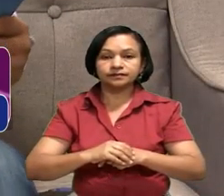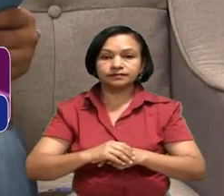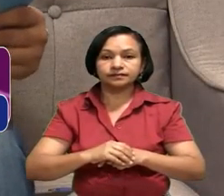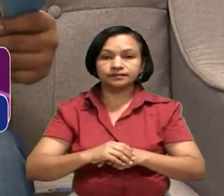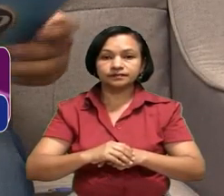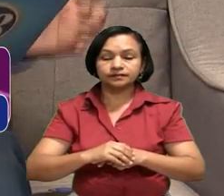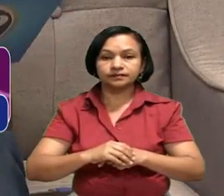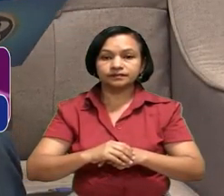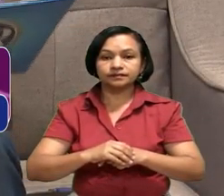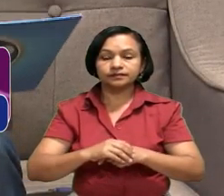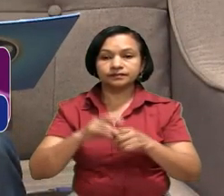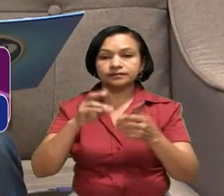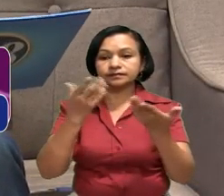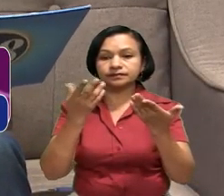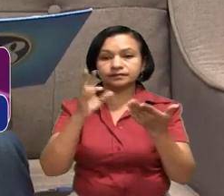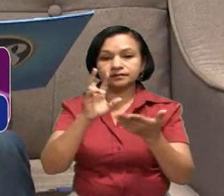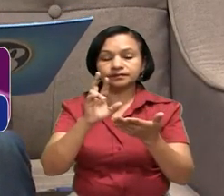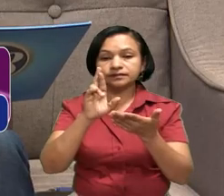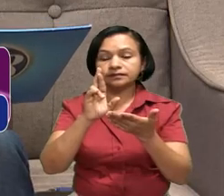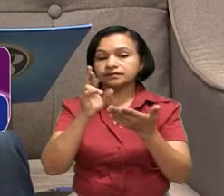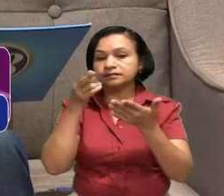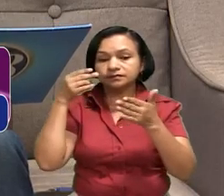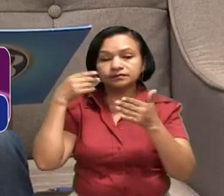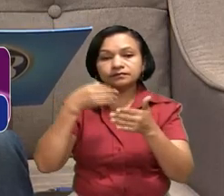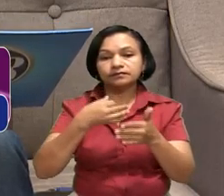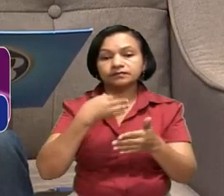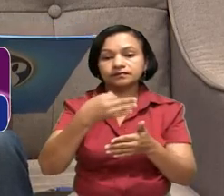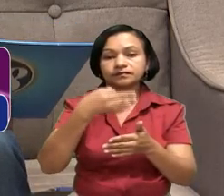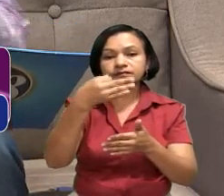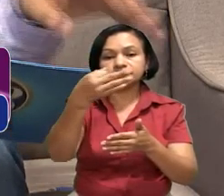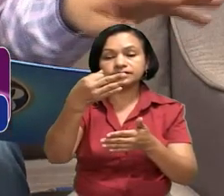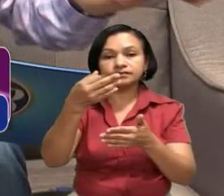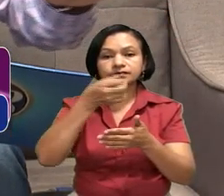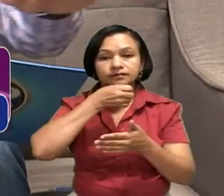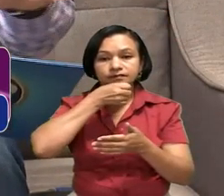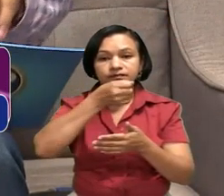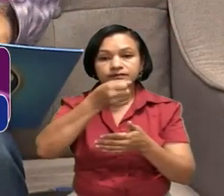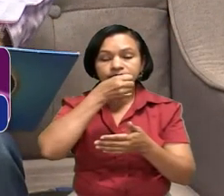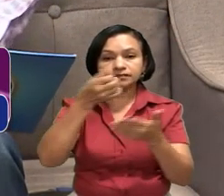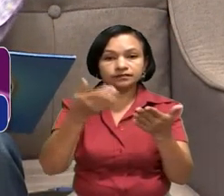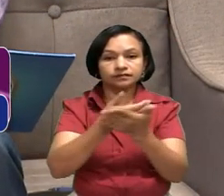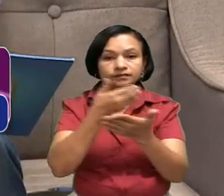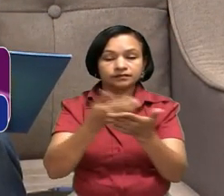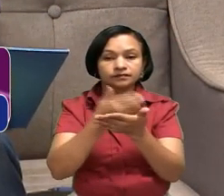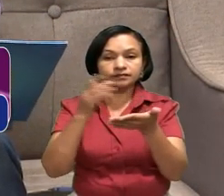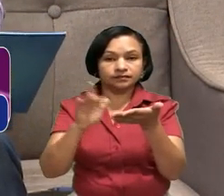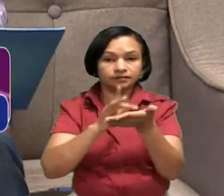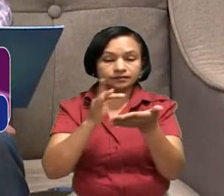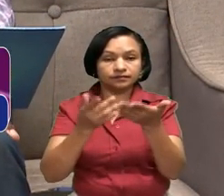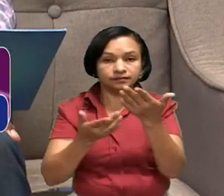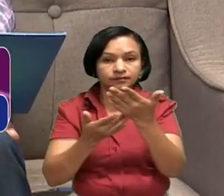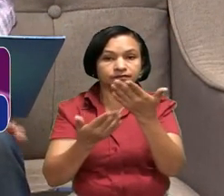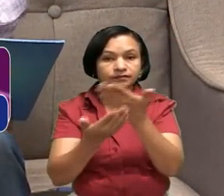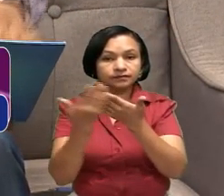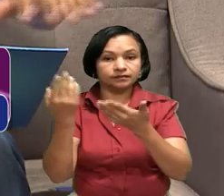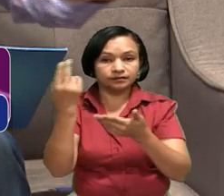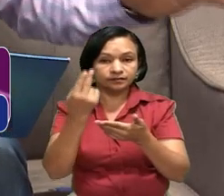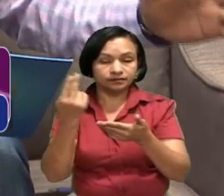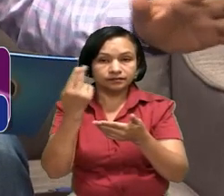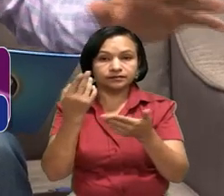retos del periodismo nacional frente a las nuevas tecnologías te haga algunas pautas a partir del uso de las nuevas tecnologías